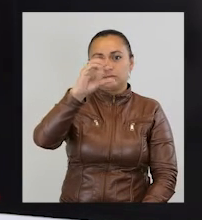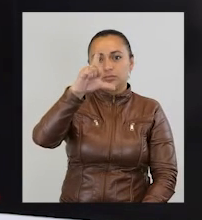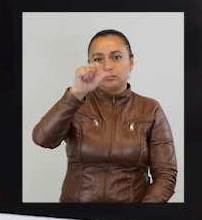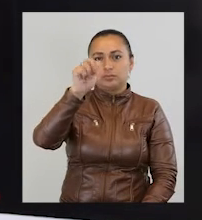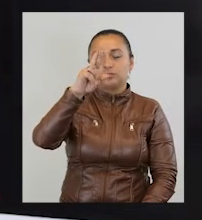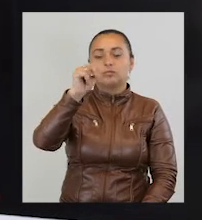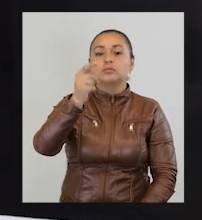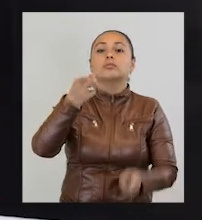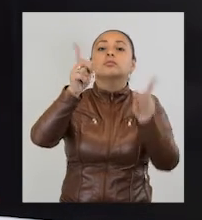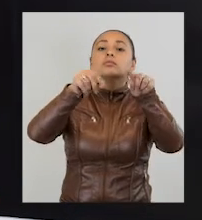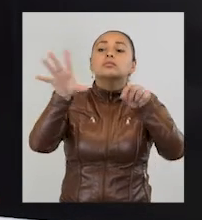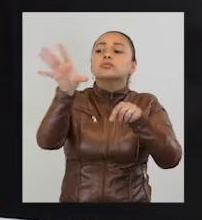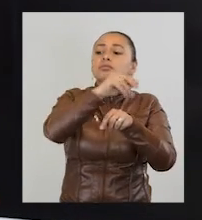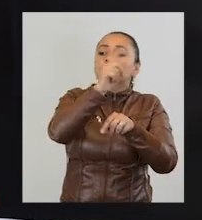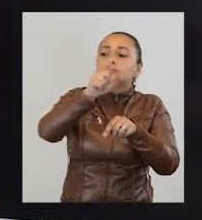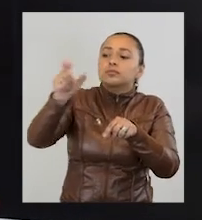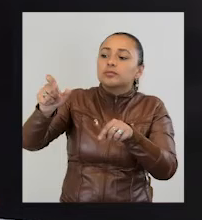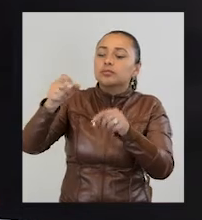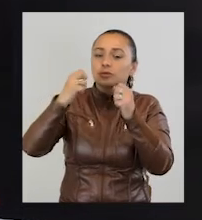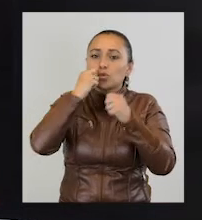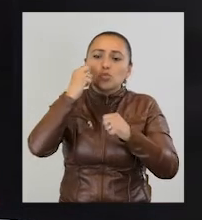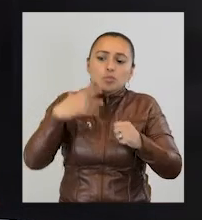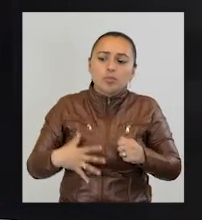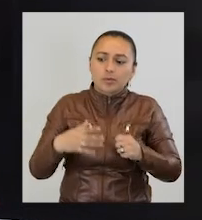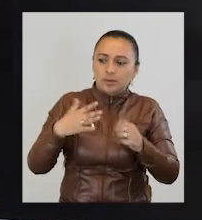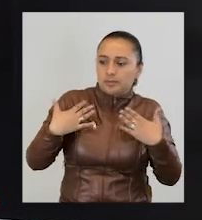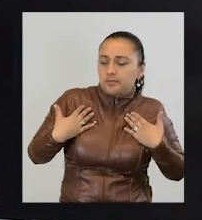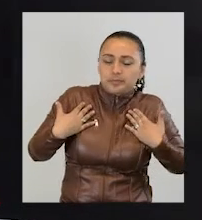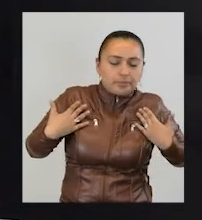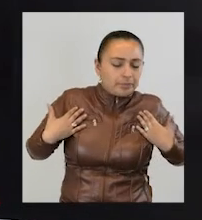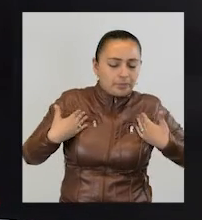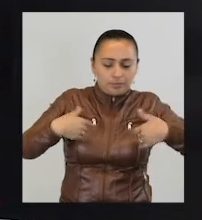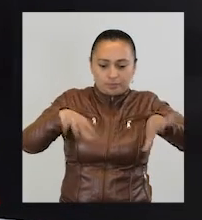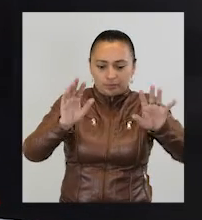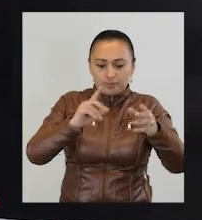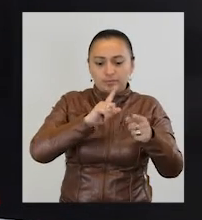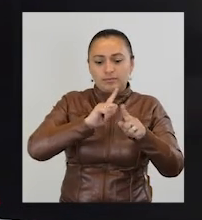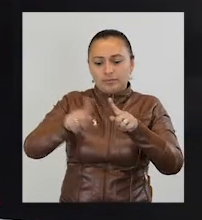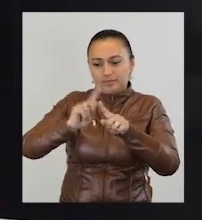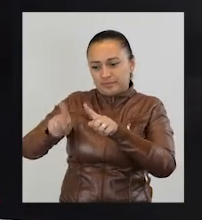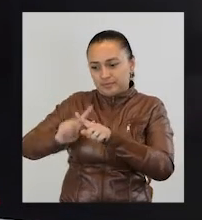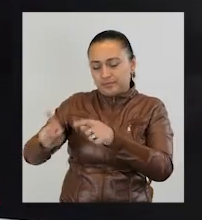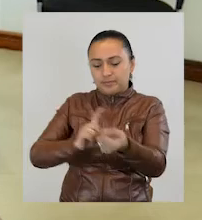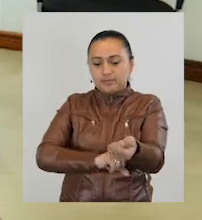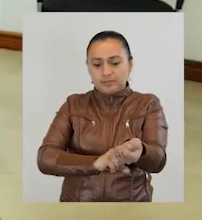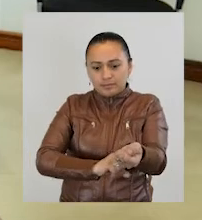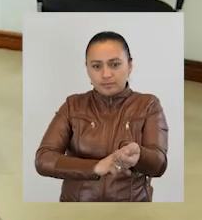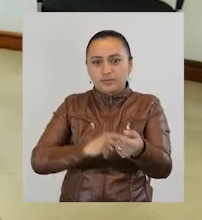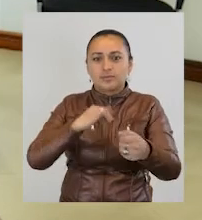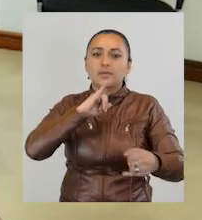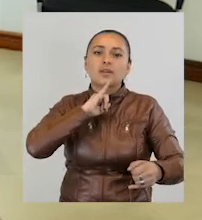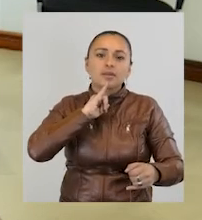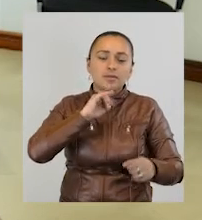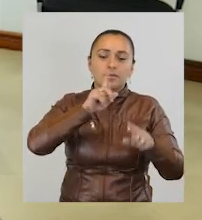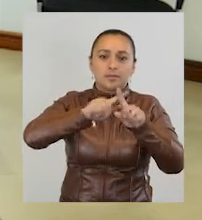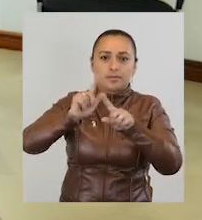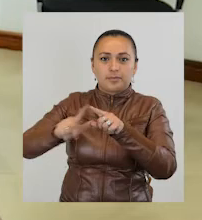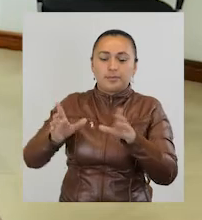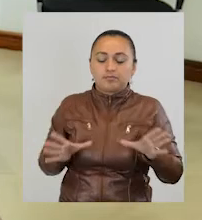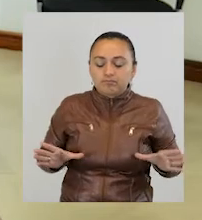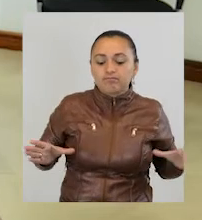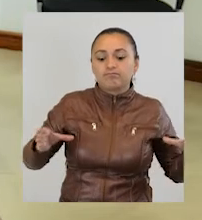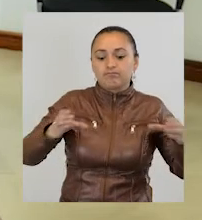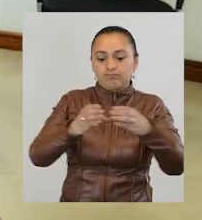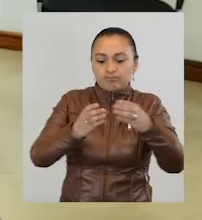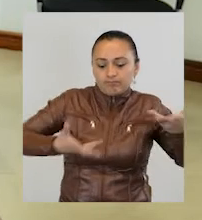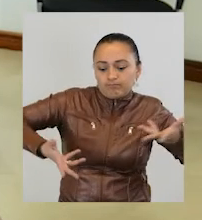San Francisco y Santa Clara de Asís, reúne también a los hombres de cualquier clase y condición, de toda raza, lengua y